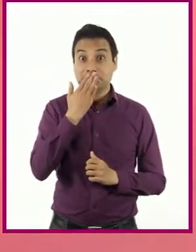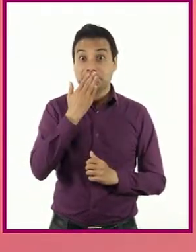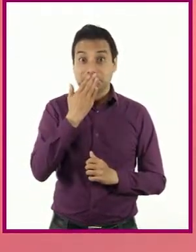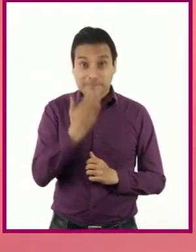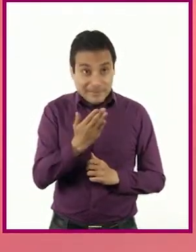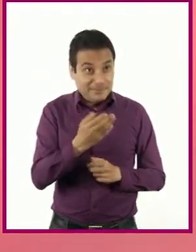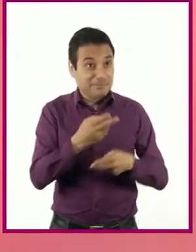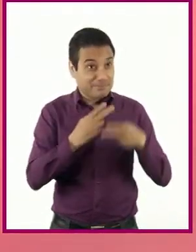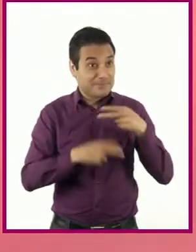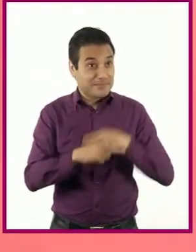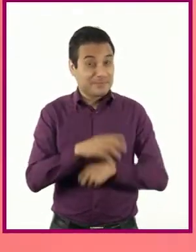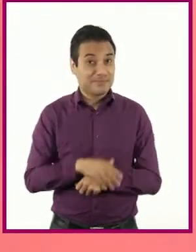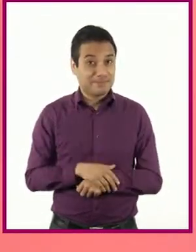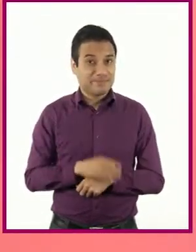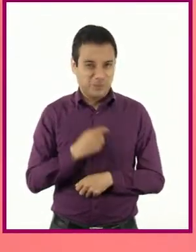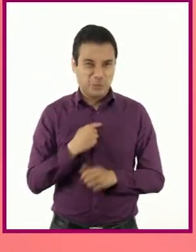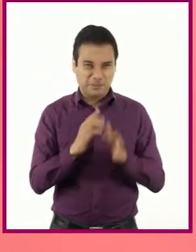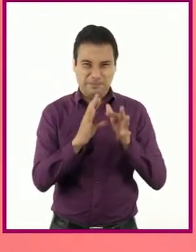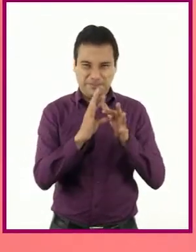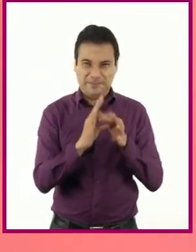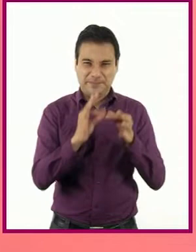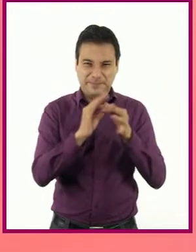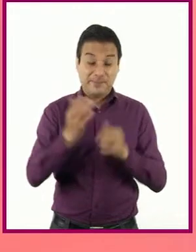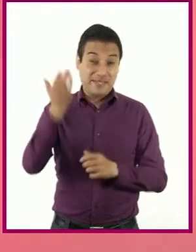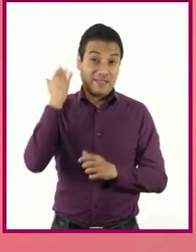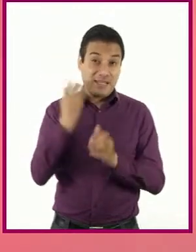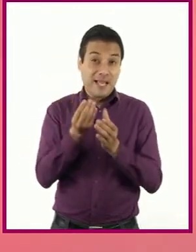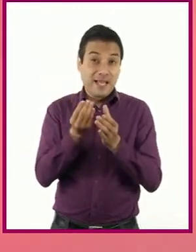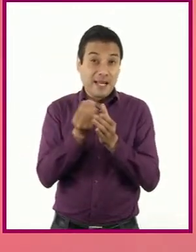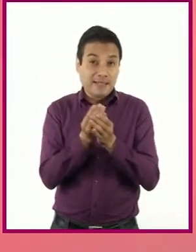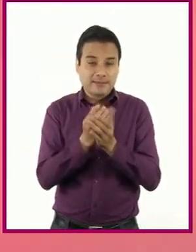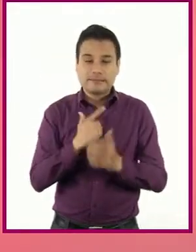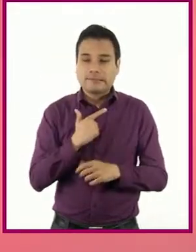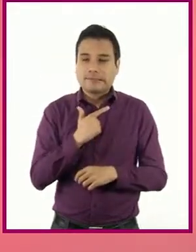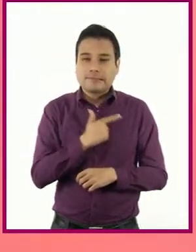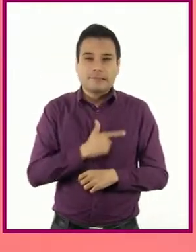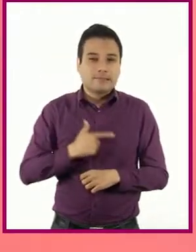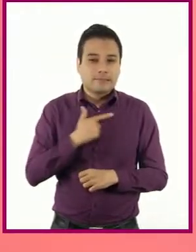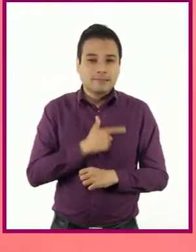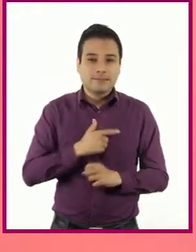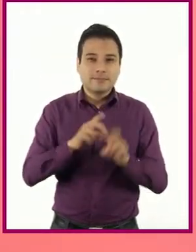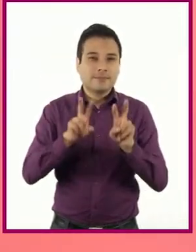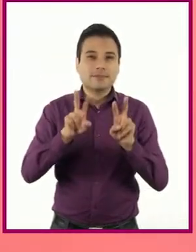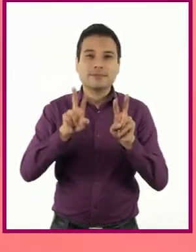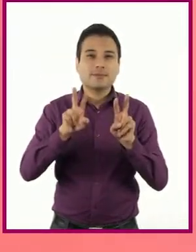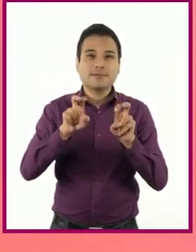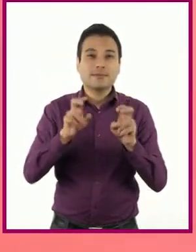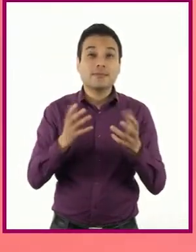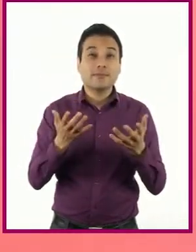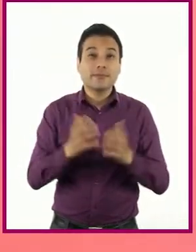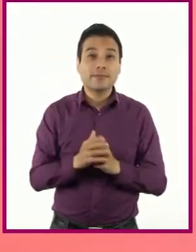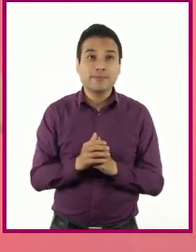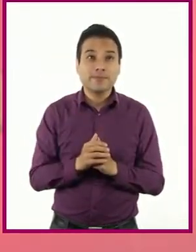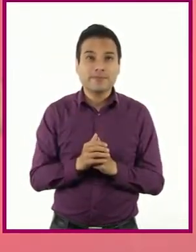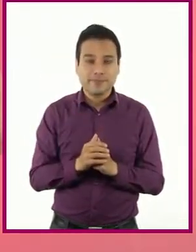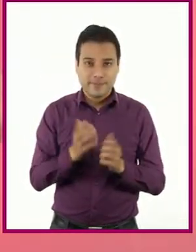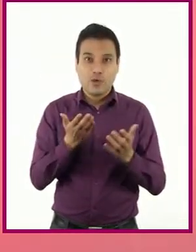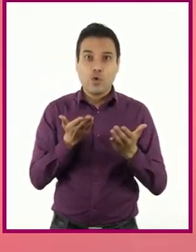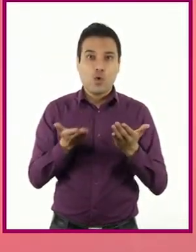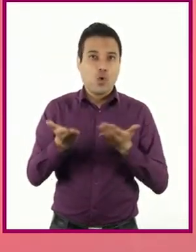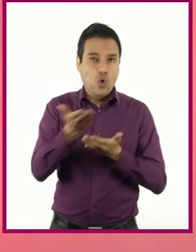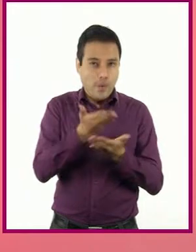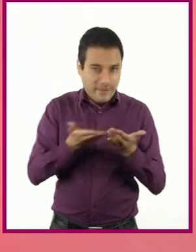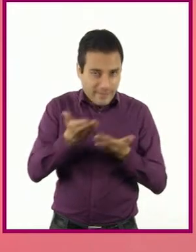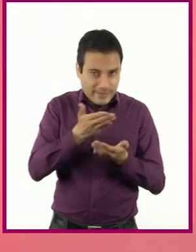acompañe el día de hoy. Quiero contarle que la sesión pasada me encantó porque se habló sobre valorar la importancia de la convivencia familiar